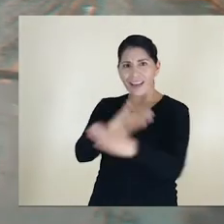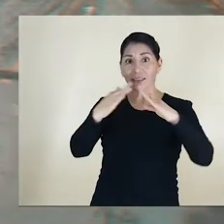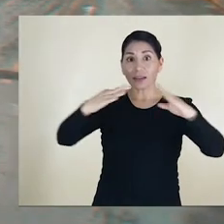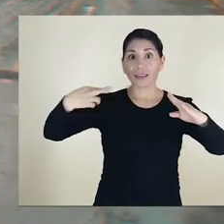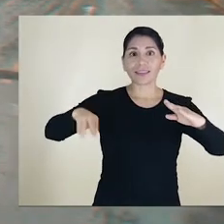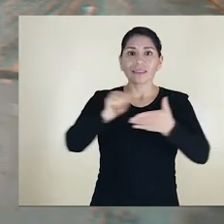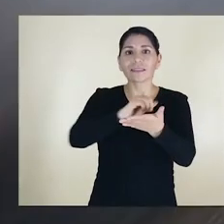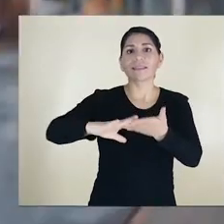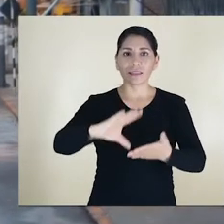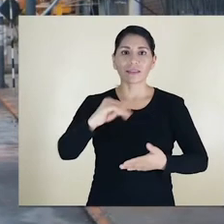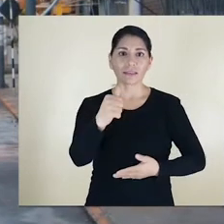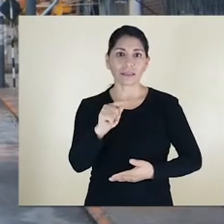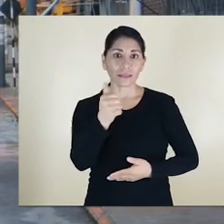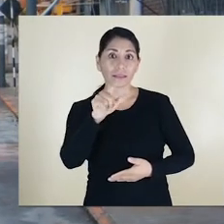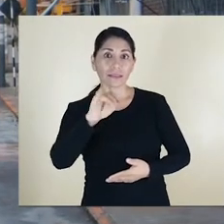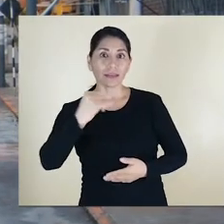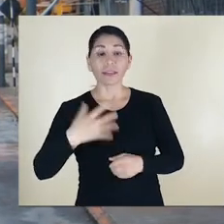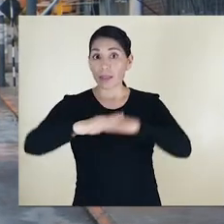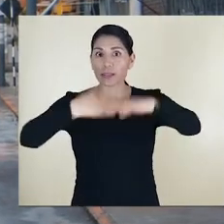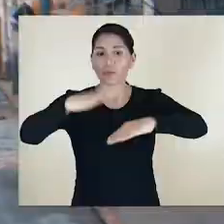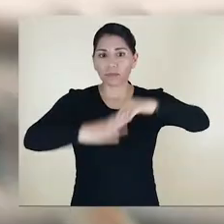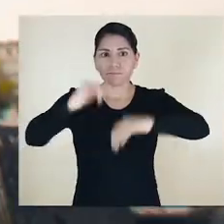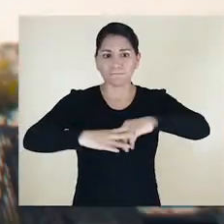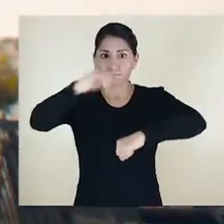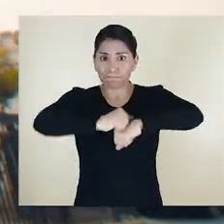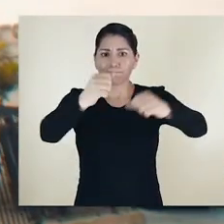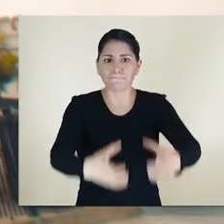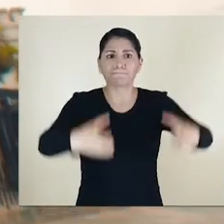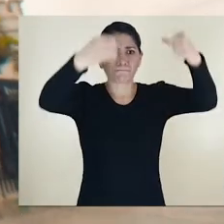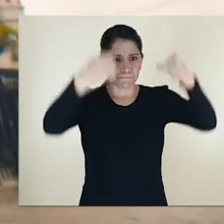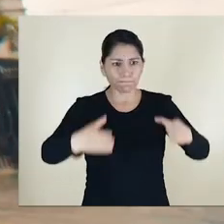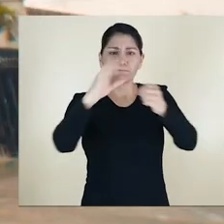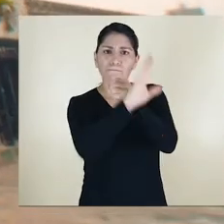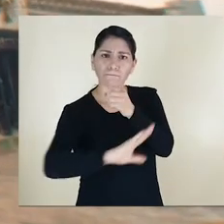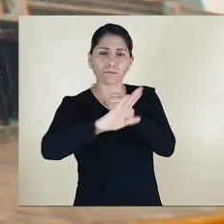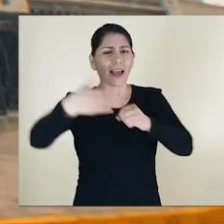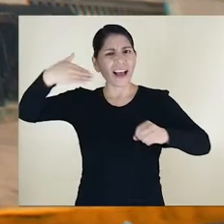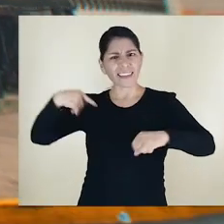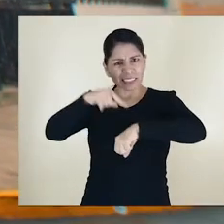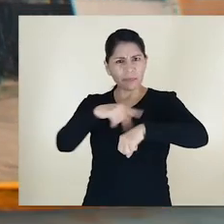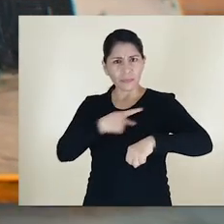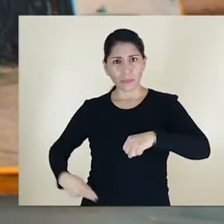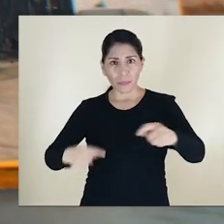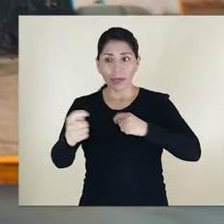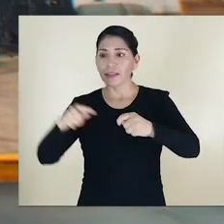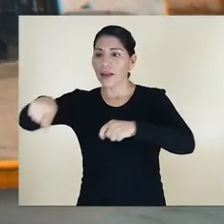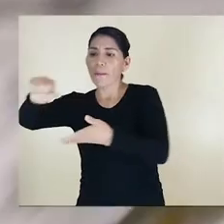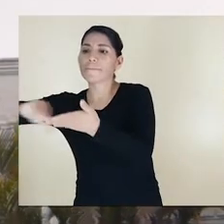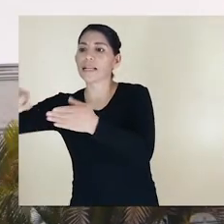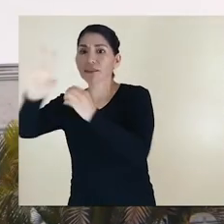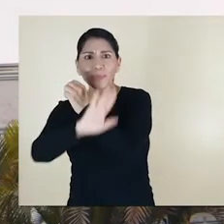de la plaza antes de hacer su ingreso al Fuerte Santa Catalina. Cuando se instala el fuerte a principios del siglo XIX, aún en